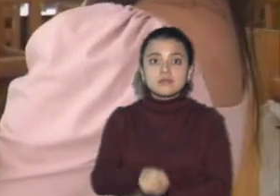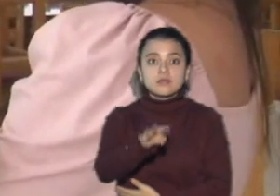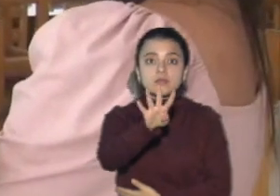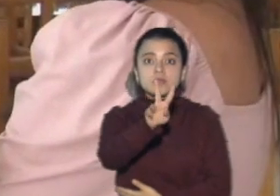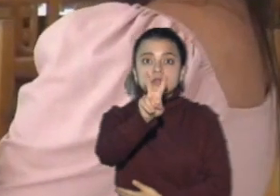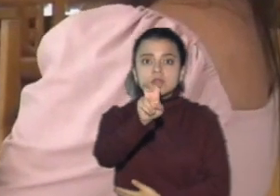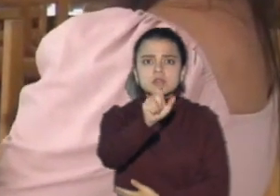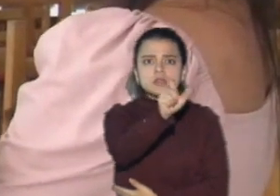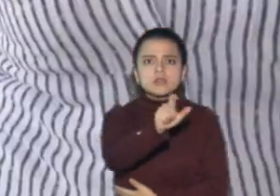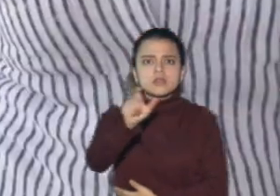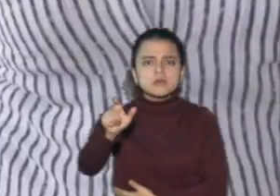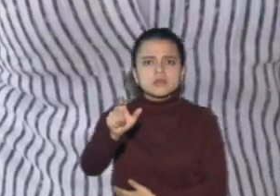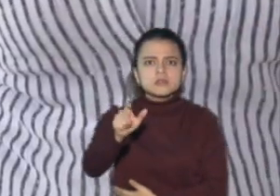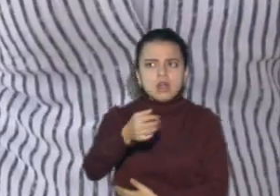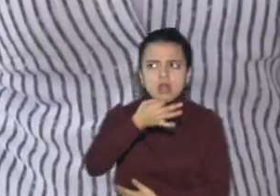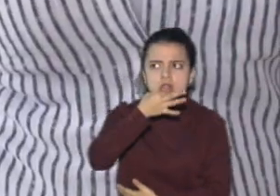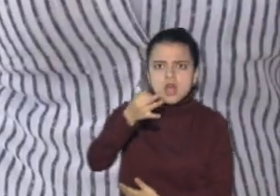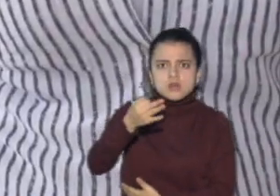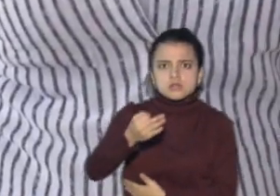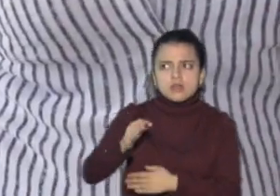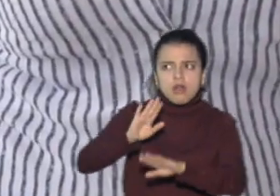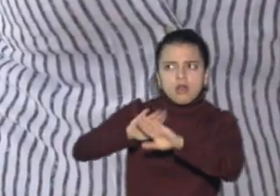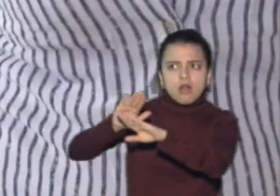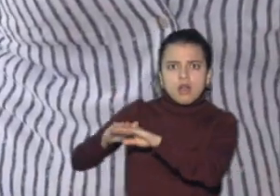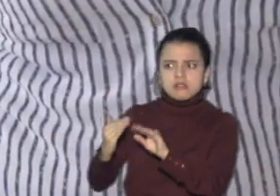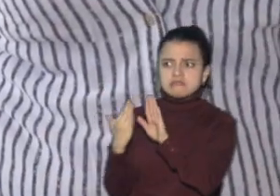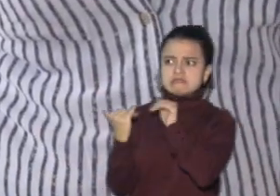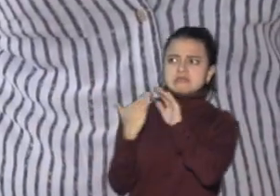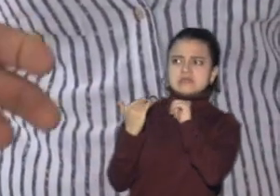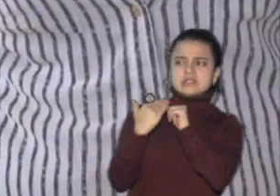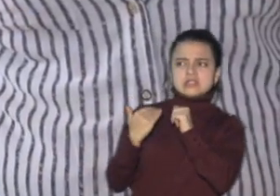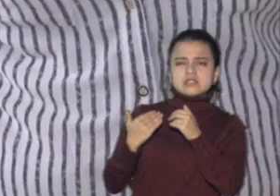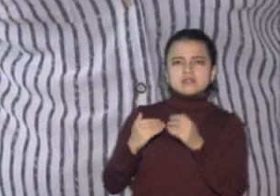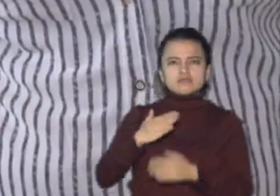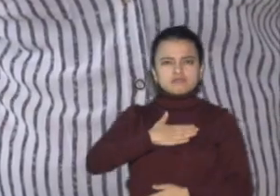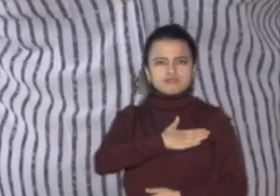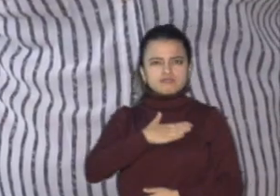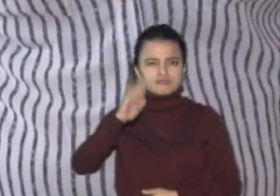47 líderes comunales amenazados en Bolívar. Ya volvemos.